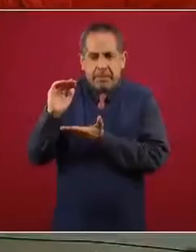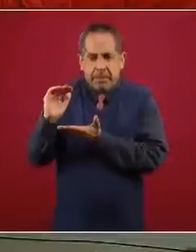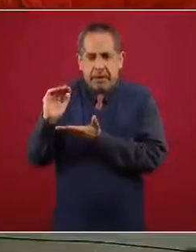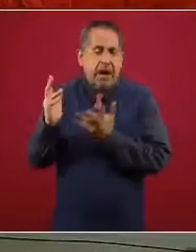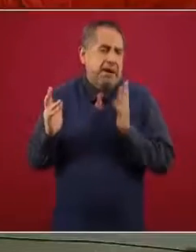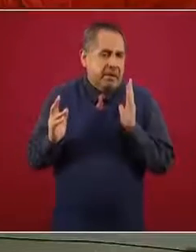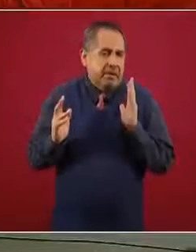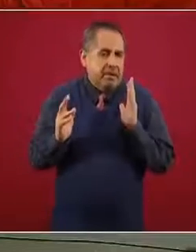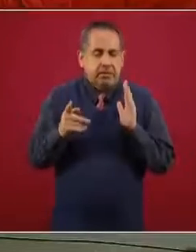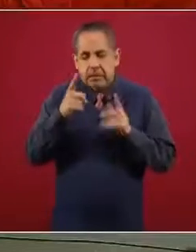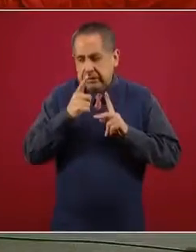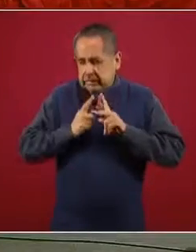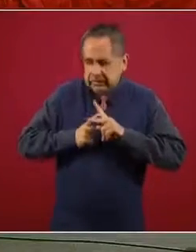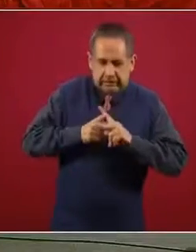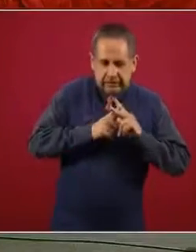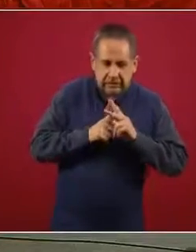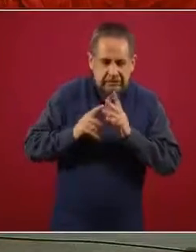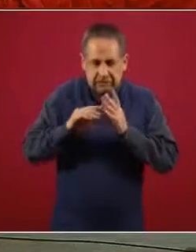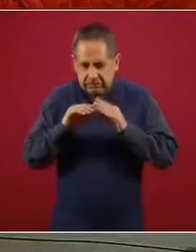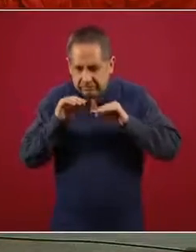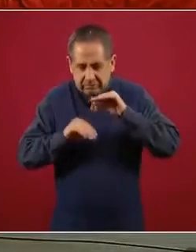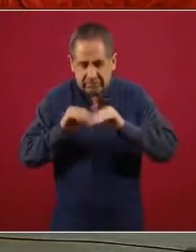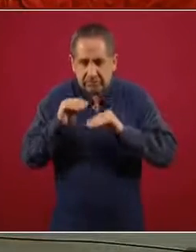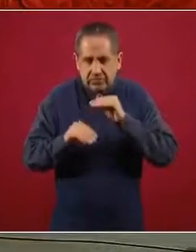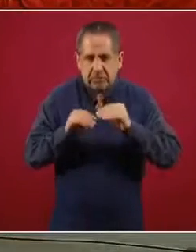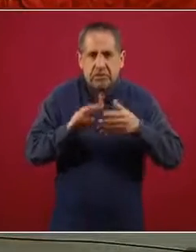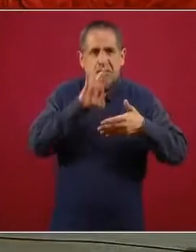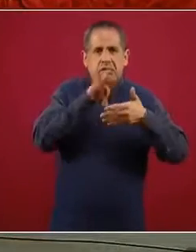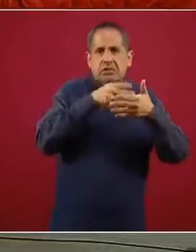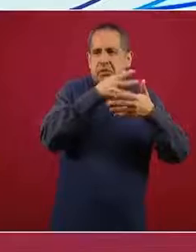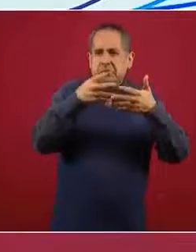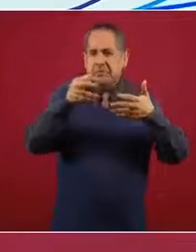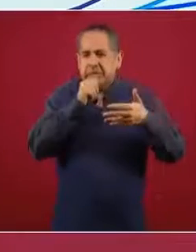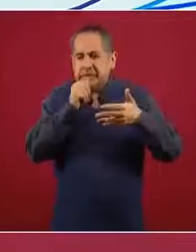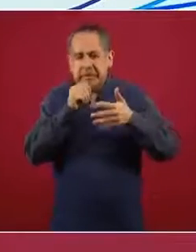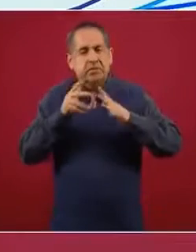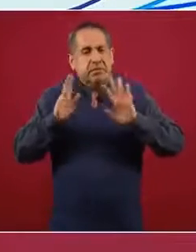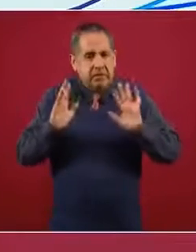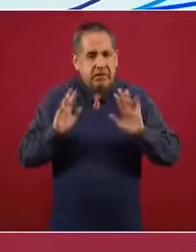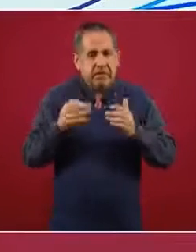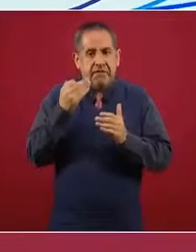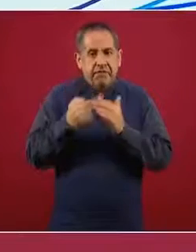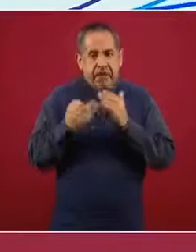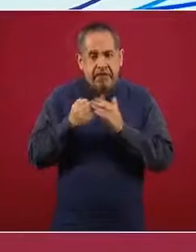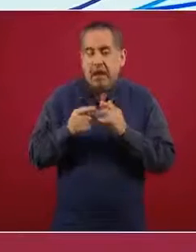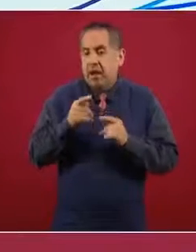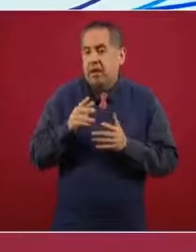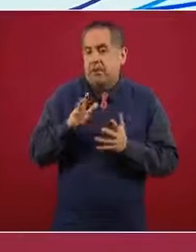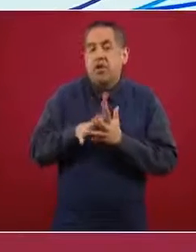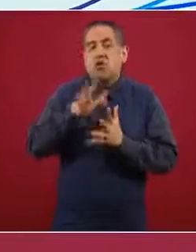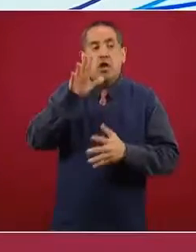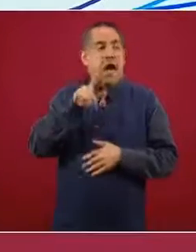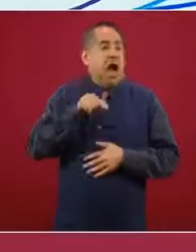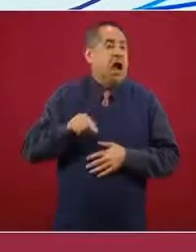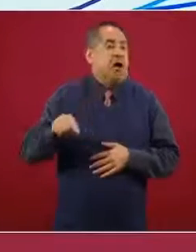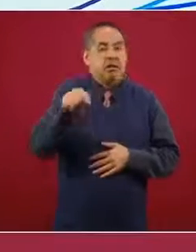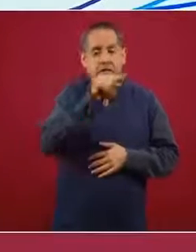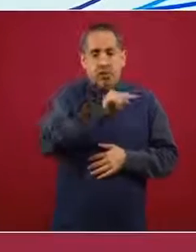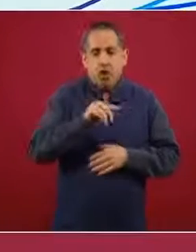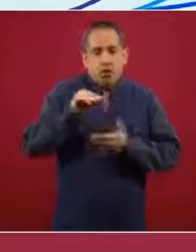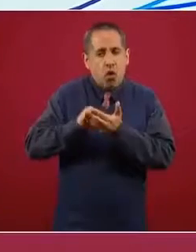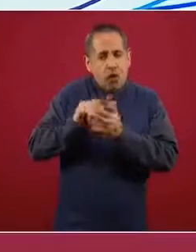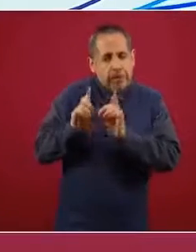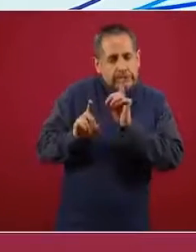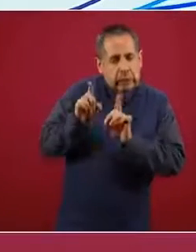por asuntos de metodología técnica no las graficamos porque todavía tenemos la mayoría de nuestros casos aún